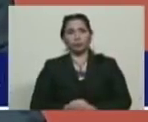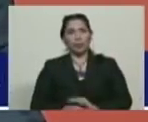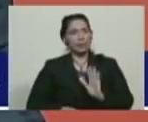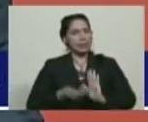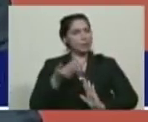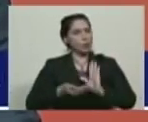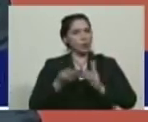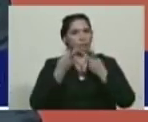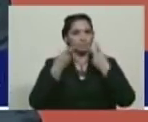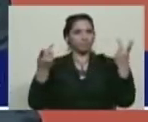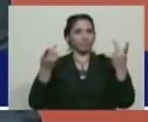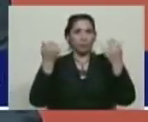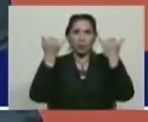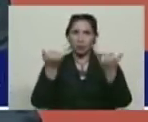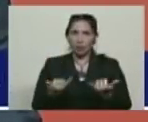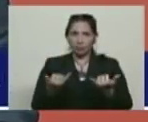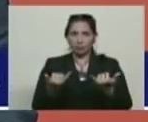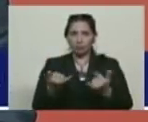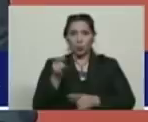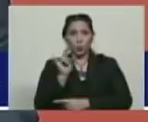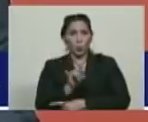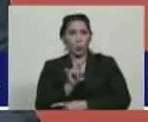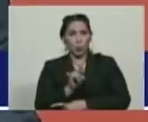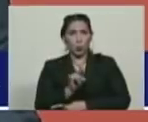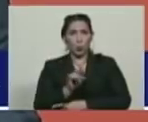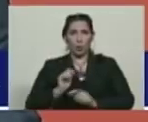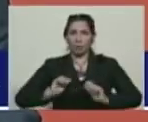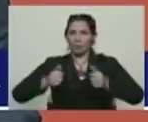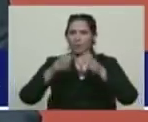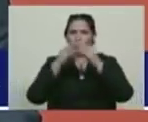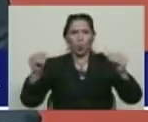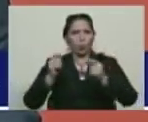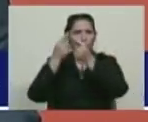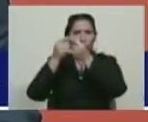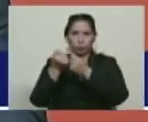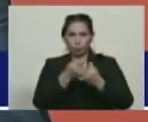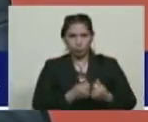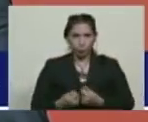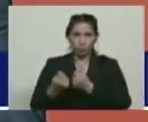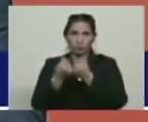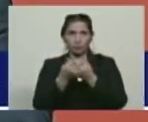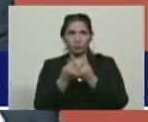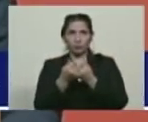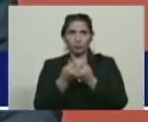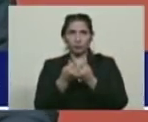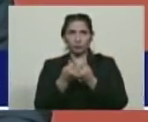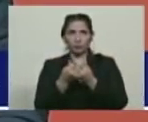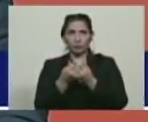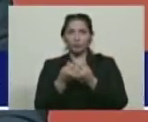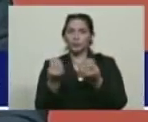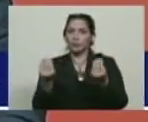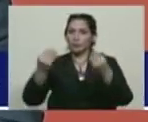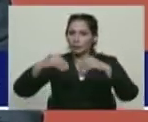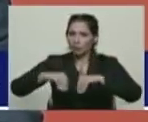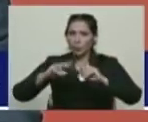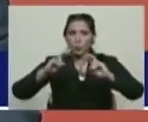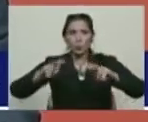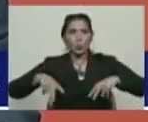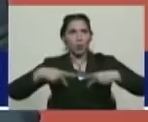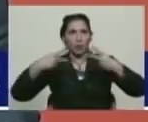decirles que ya el día lunes todos los precios estarán evidentemente adecuados al nuevo formato